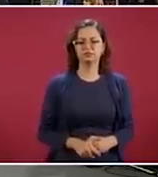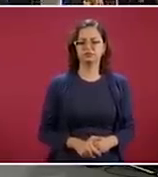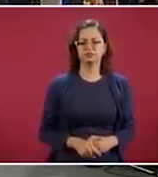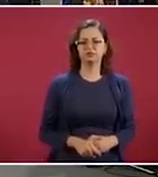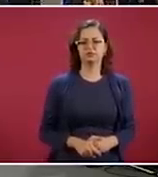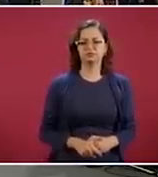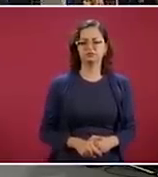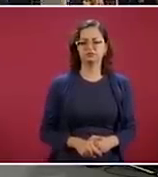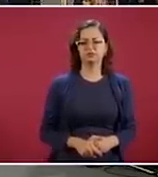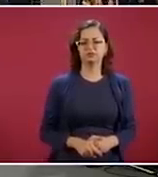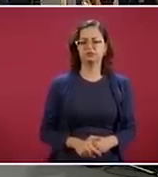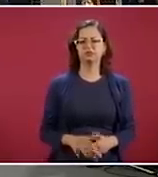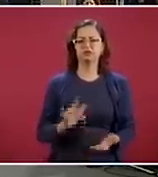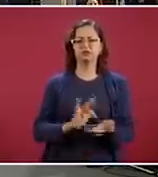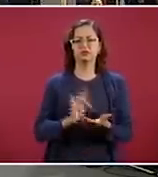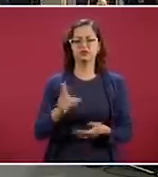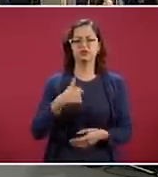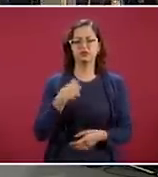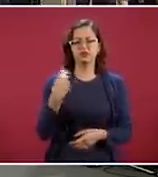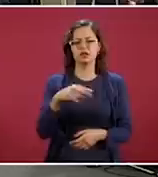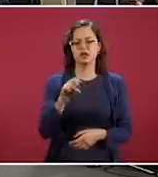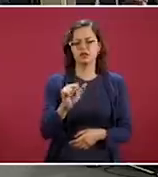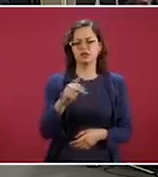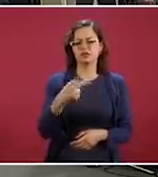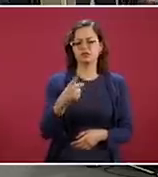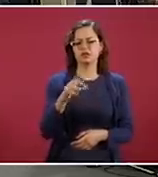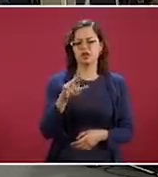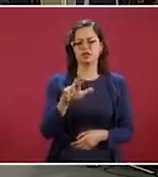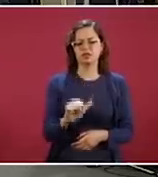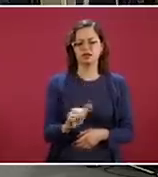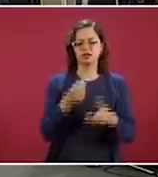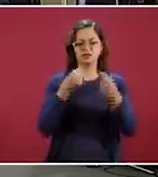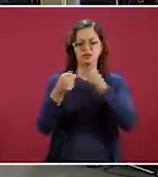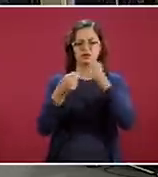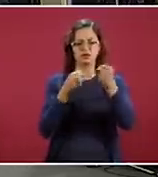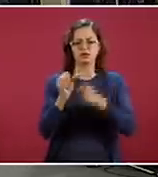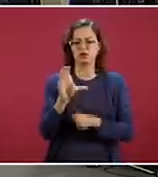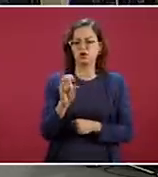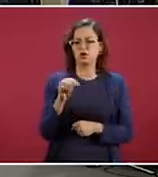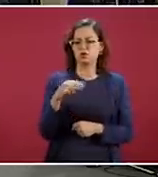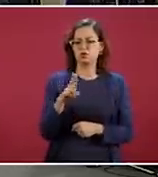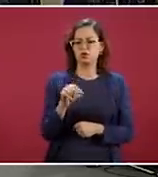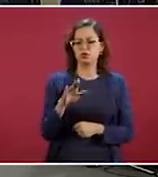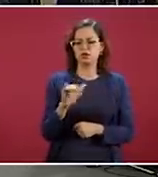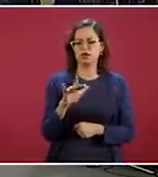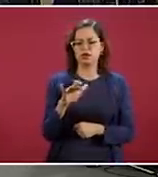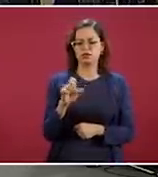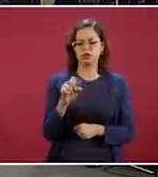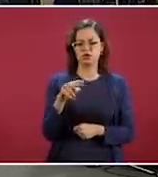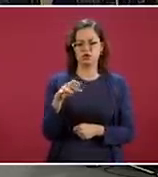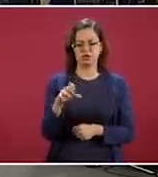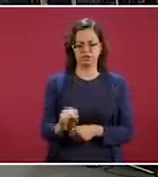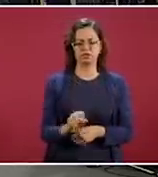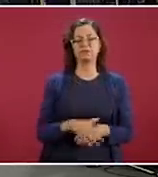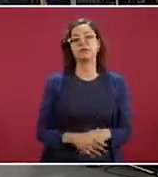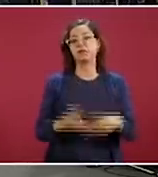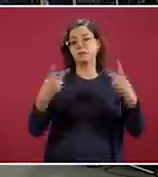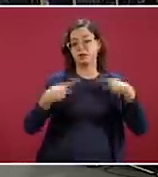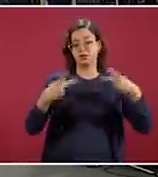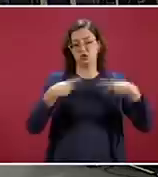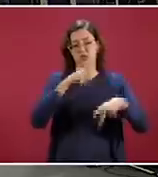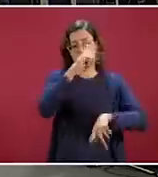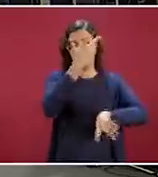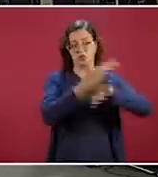Gracias, Sandra Aguilera, de Grupo Larsa Comunicaciones. Nos han estado hablando varias personas de Estados Unidos que vienen a México para solicitar que